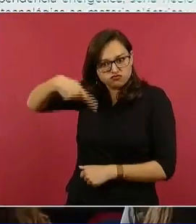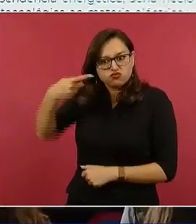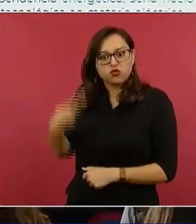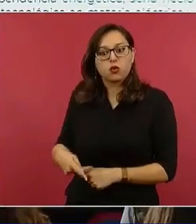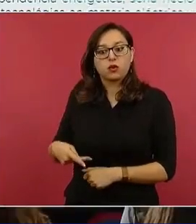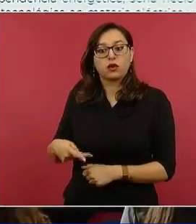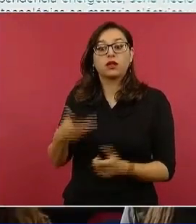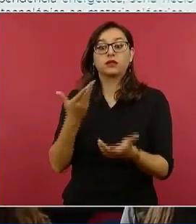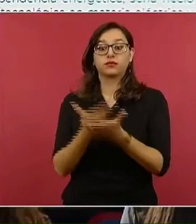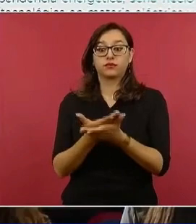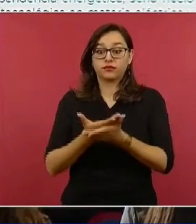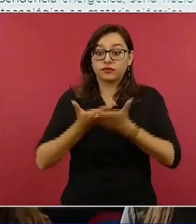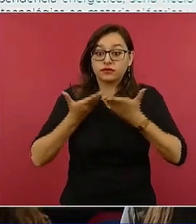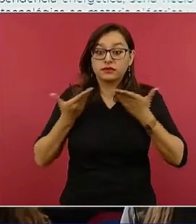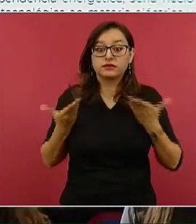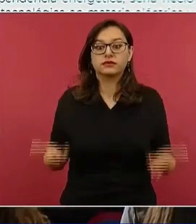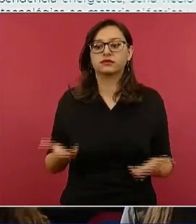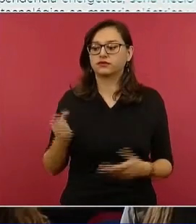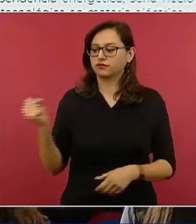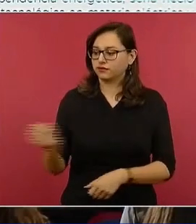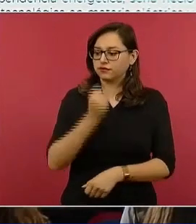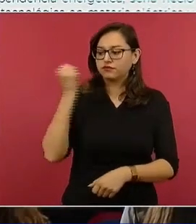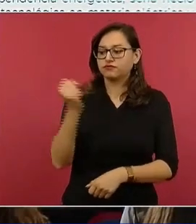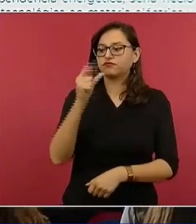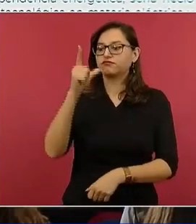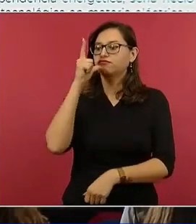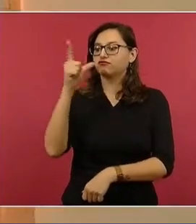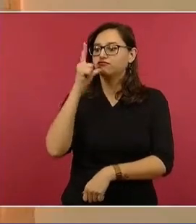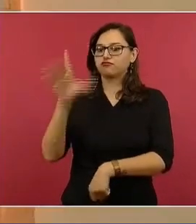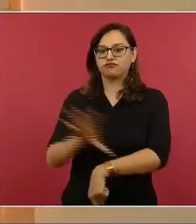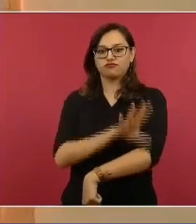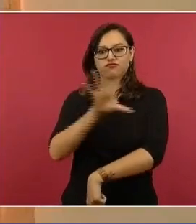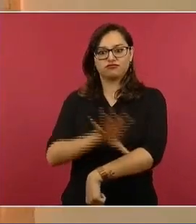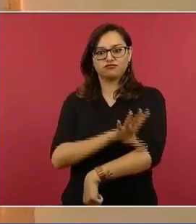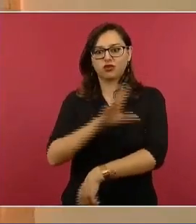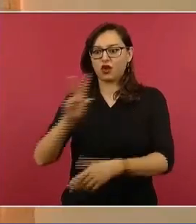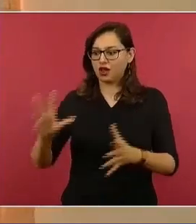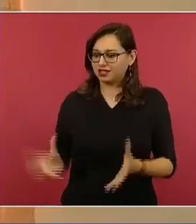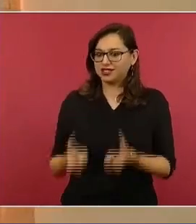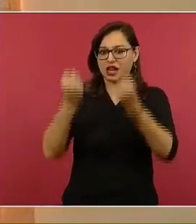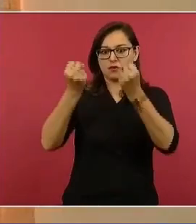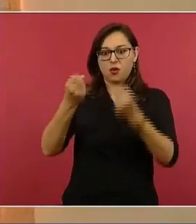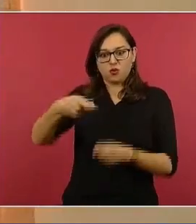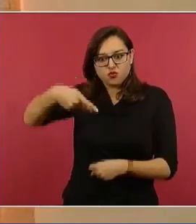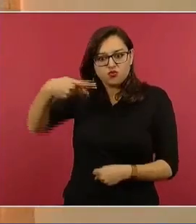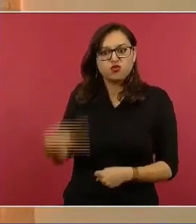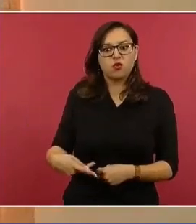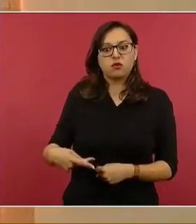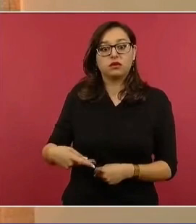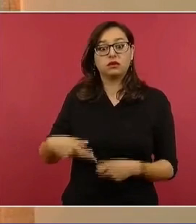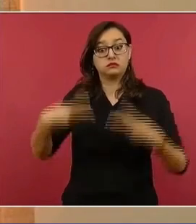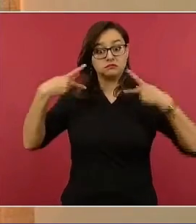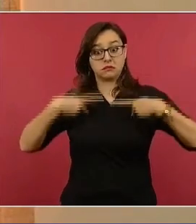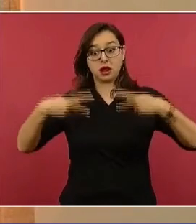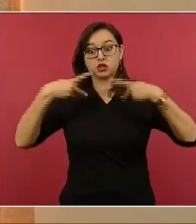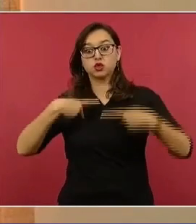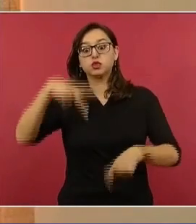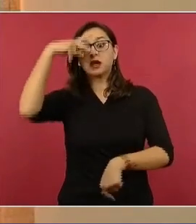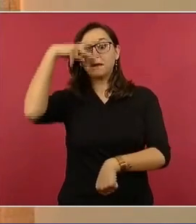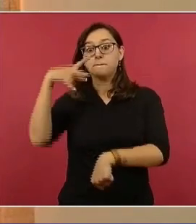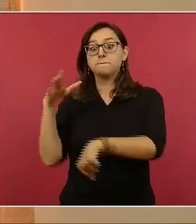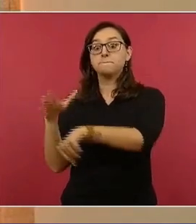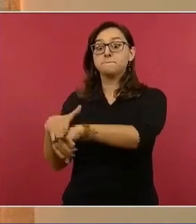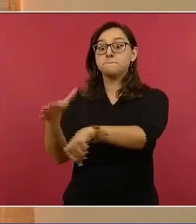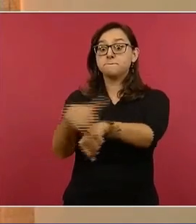Hoy le tocó, por fortuna, a la energía eléctrica. Pueblo de México,